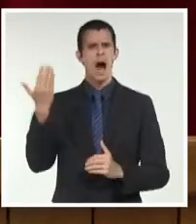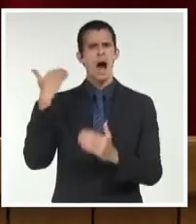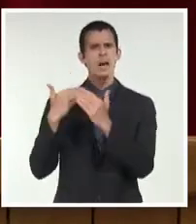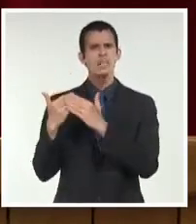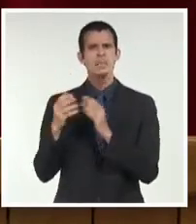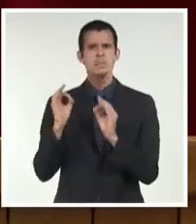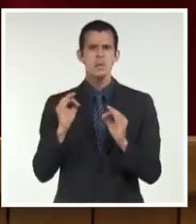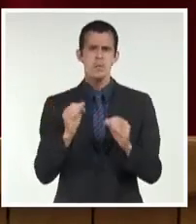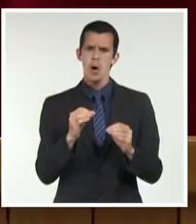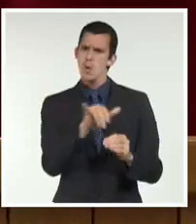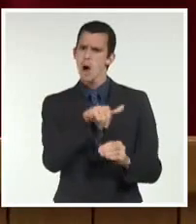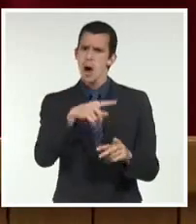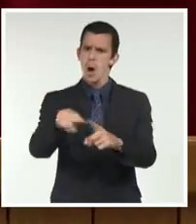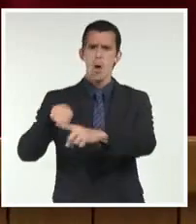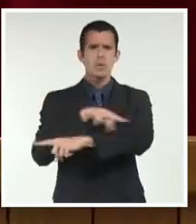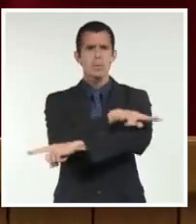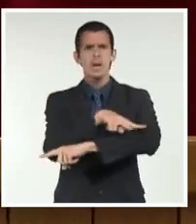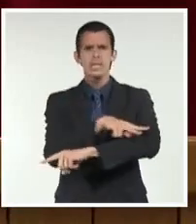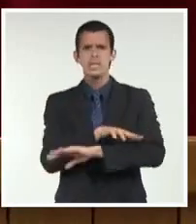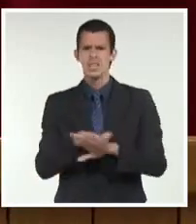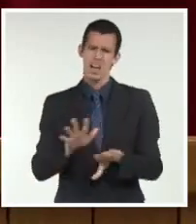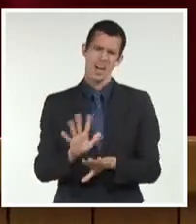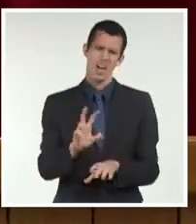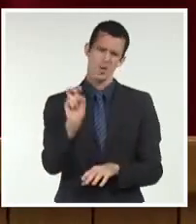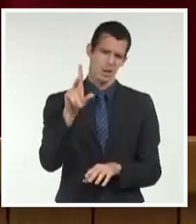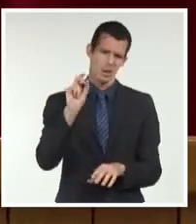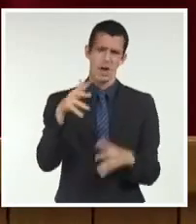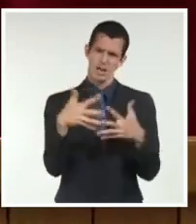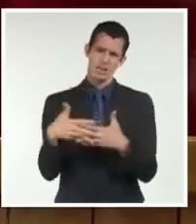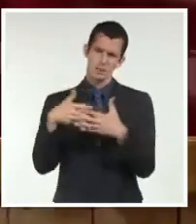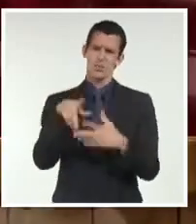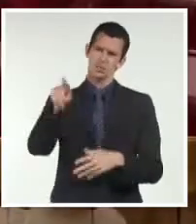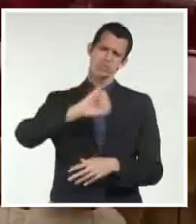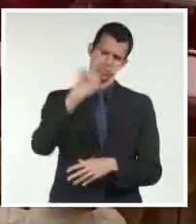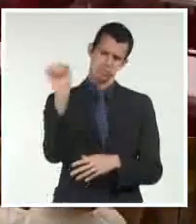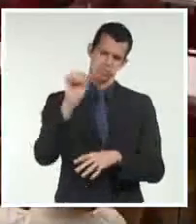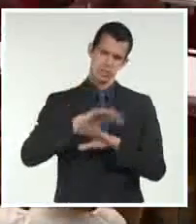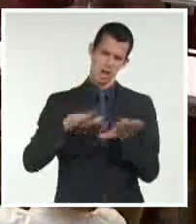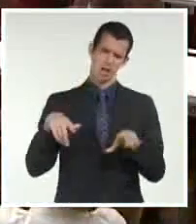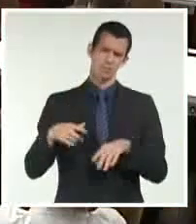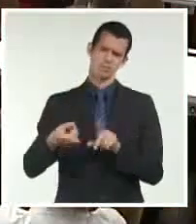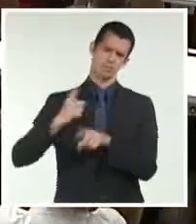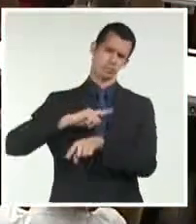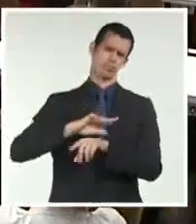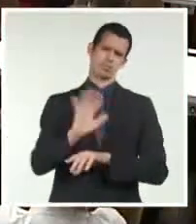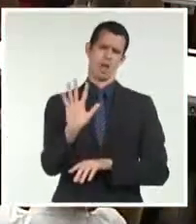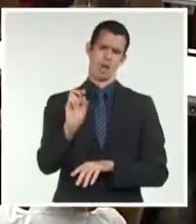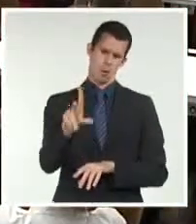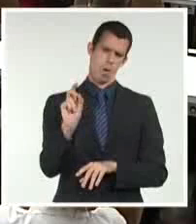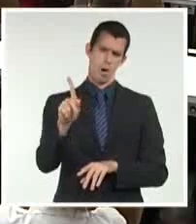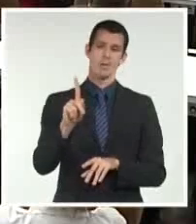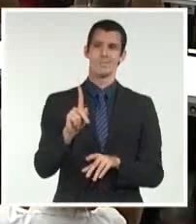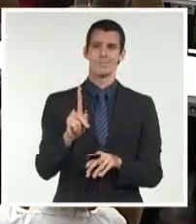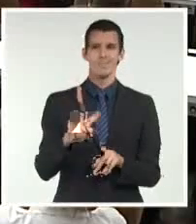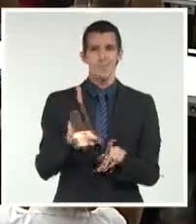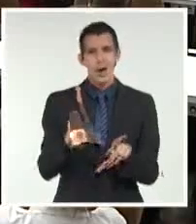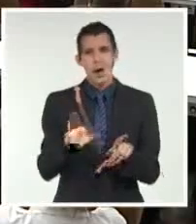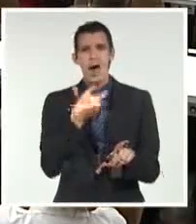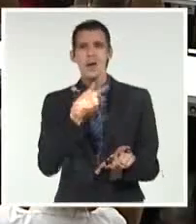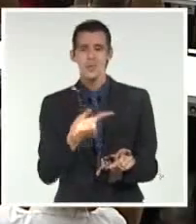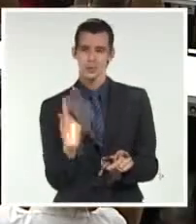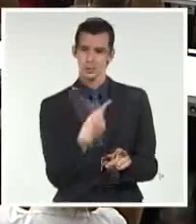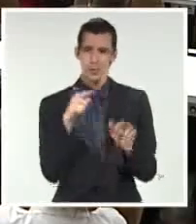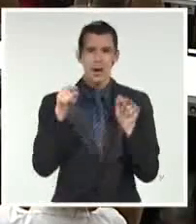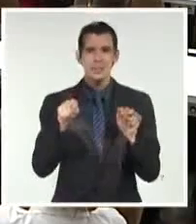región. Nuestra lógica socialista es humanista, contraria a las exclusiones.